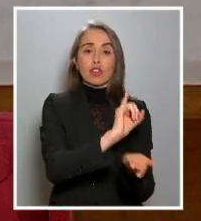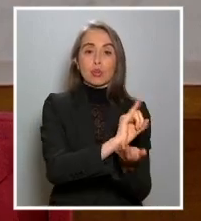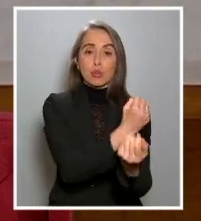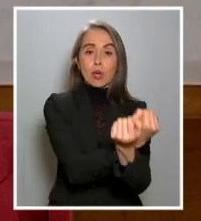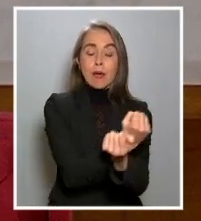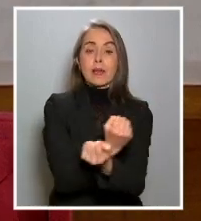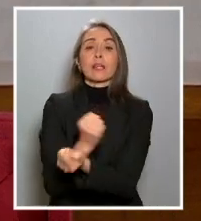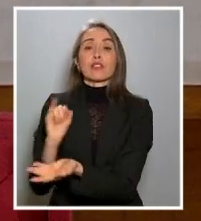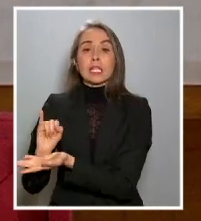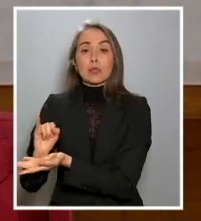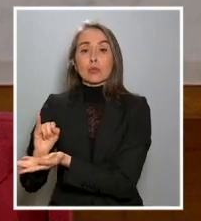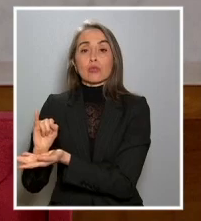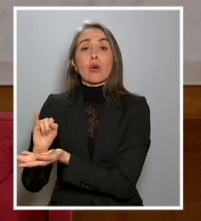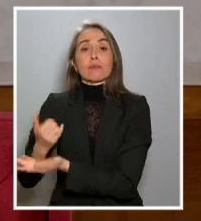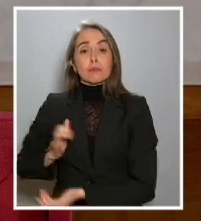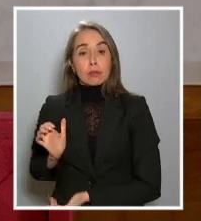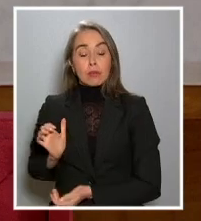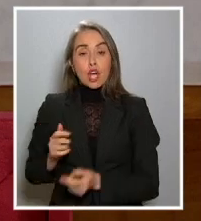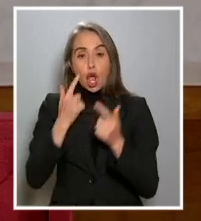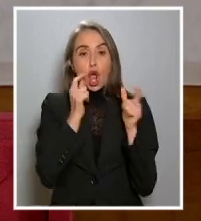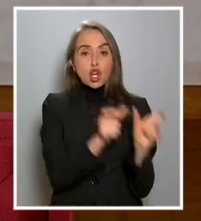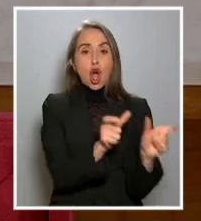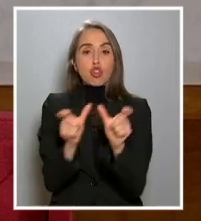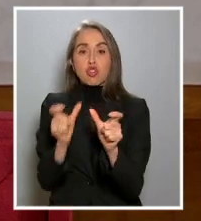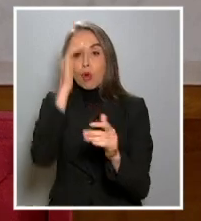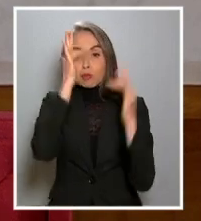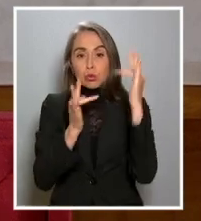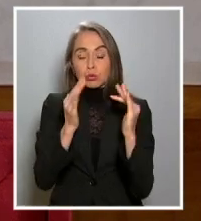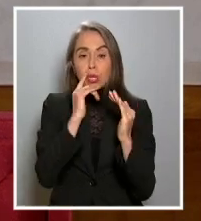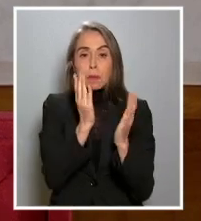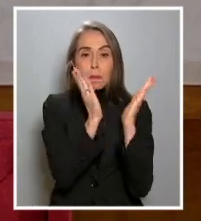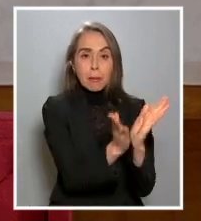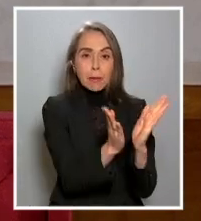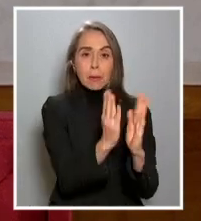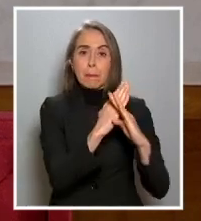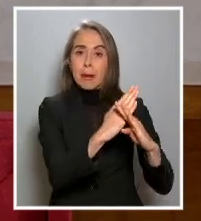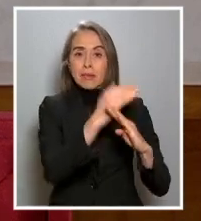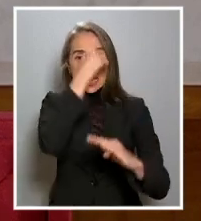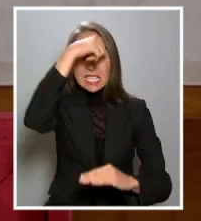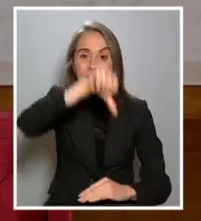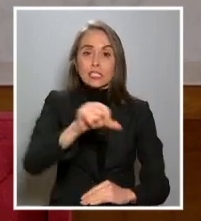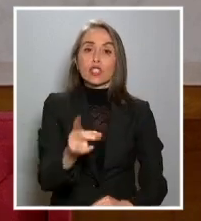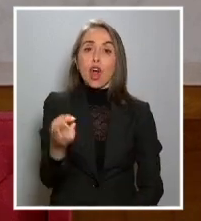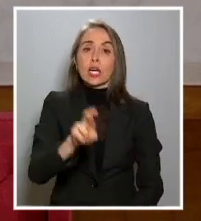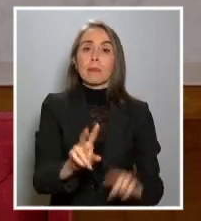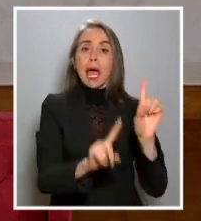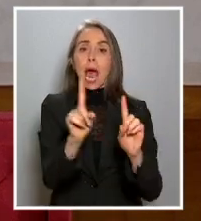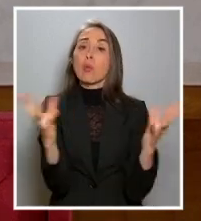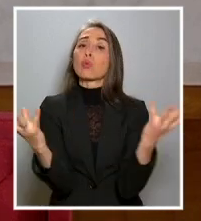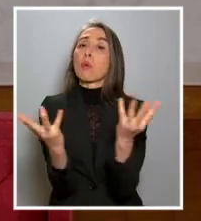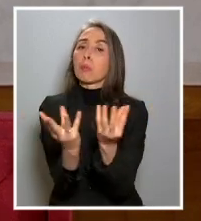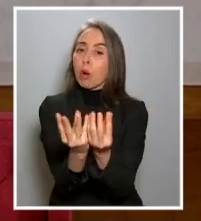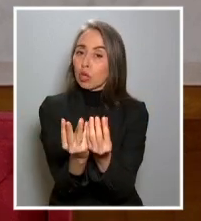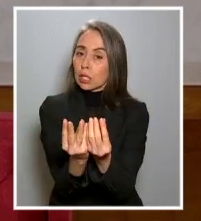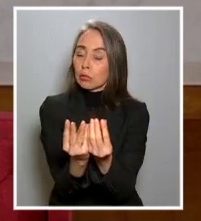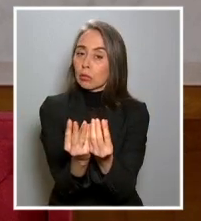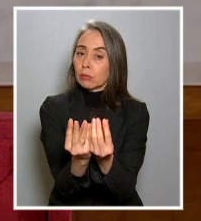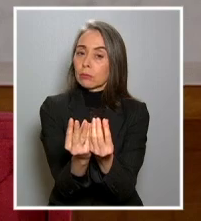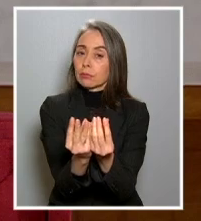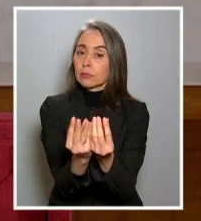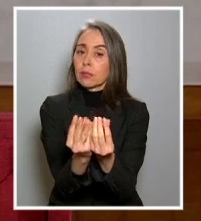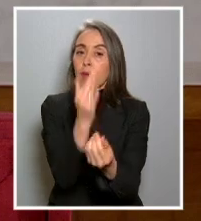policiales para que se prevengan, se castiguen y no se repitan las conductas de algunos pocos